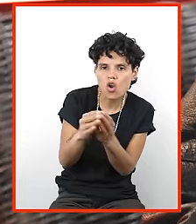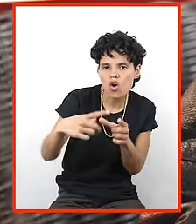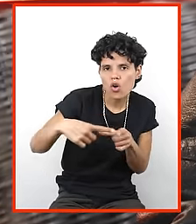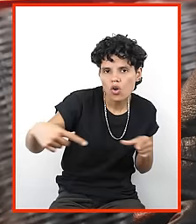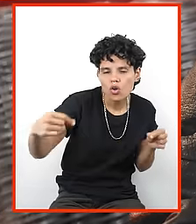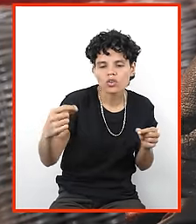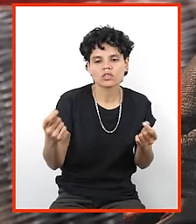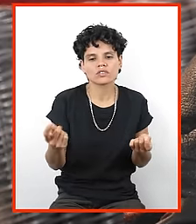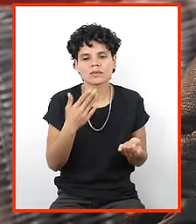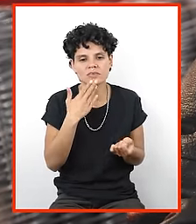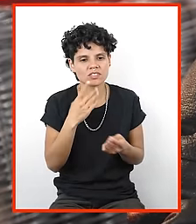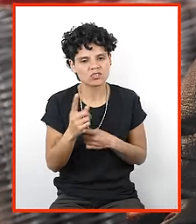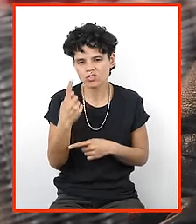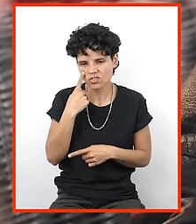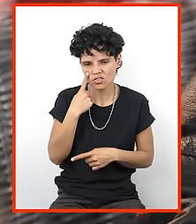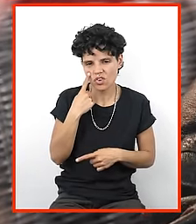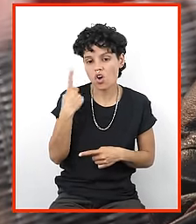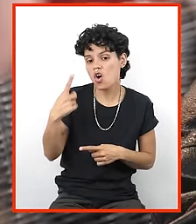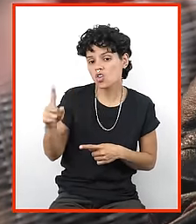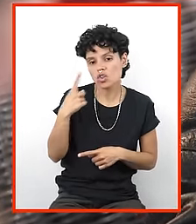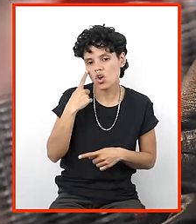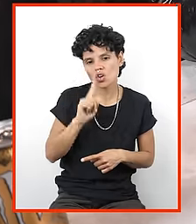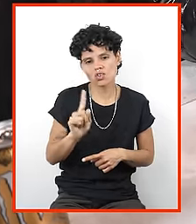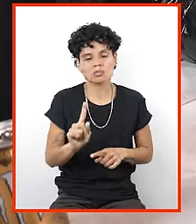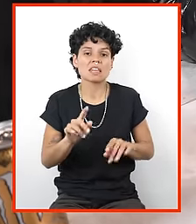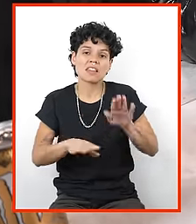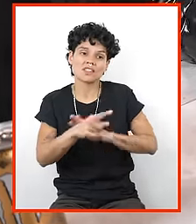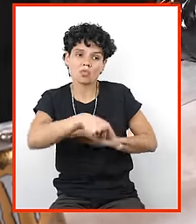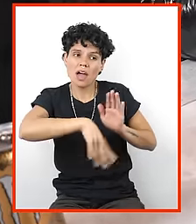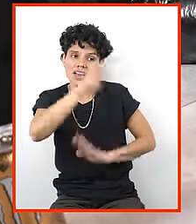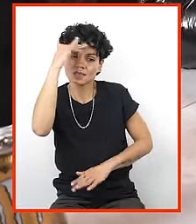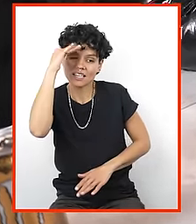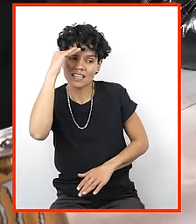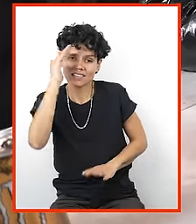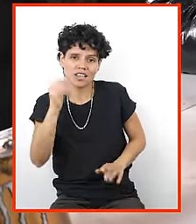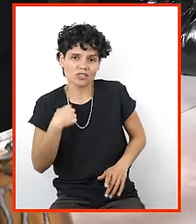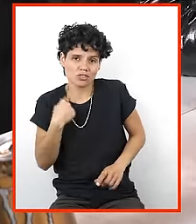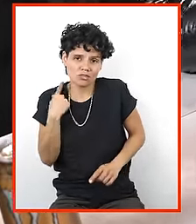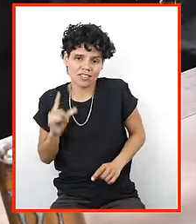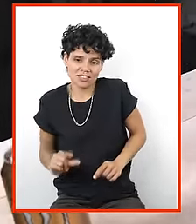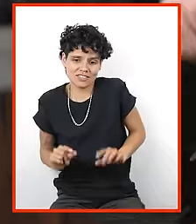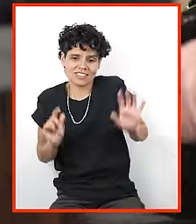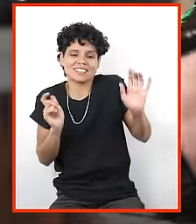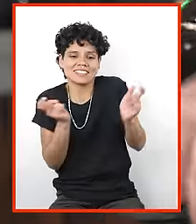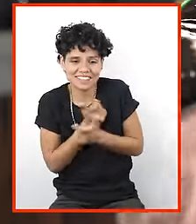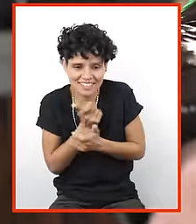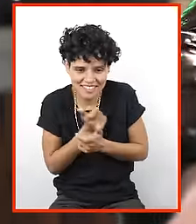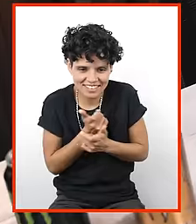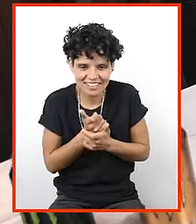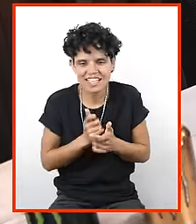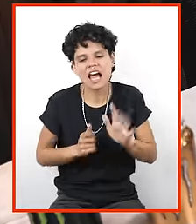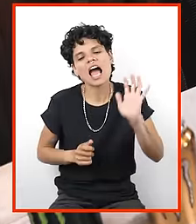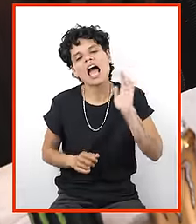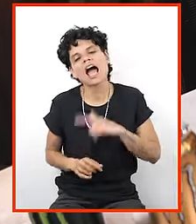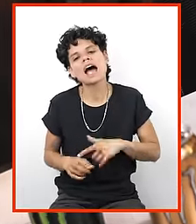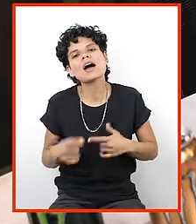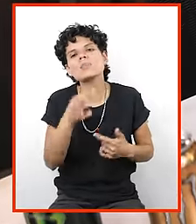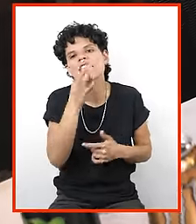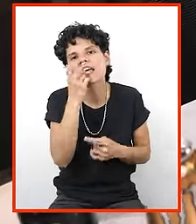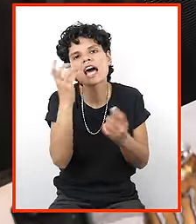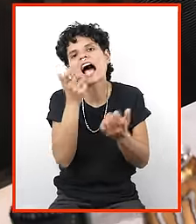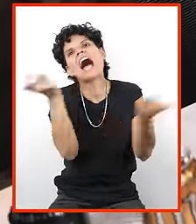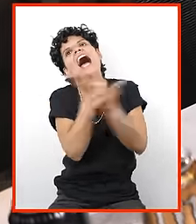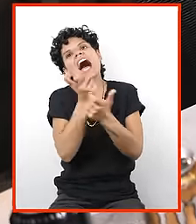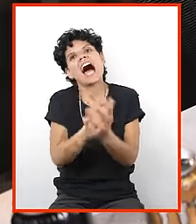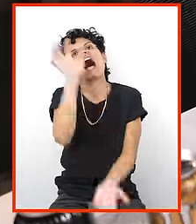yo no tengo experiencia de eso. ¿En serio? No tanto como tú, parece. No. Ya dijimos que no nos íbamos a